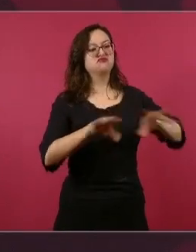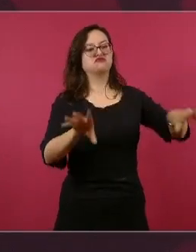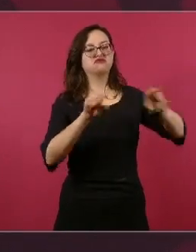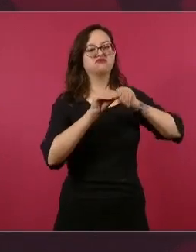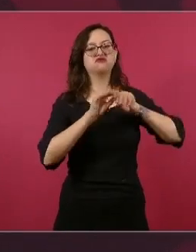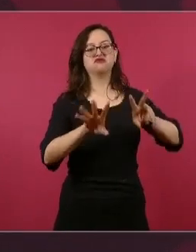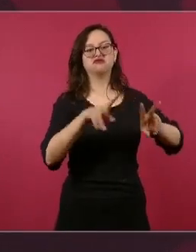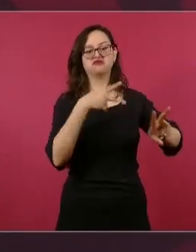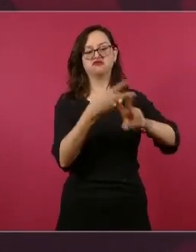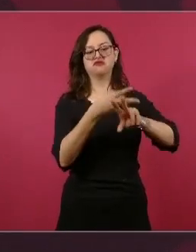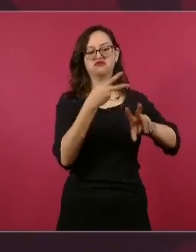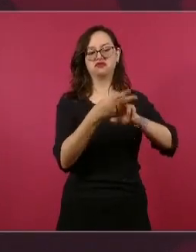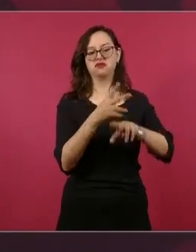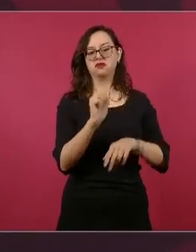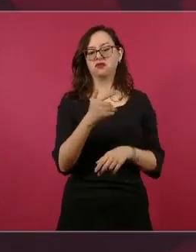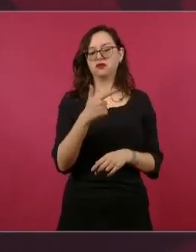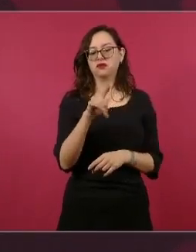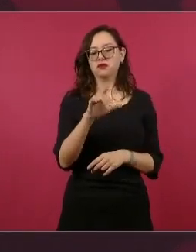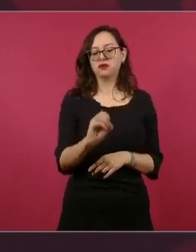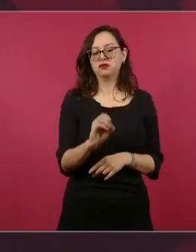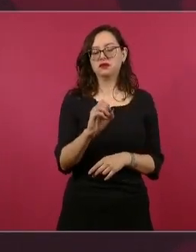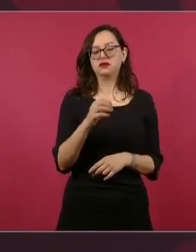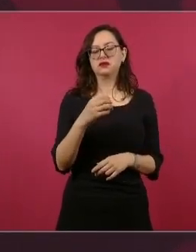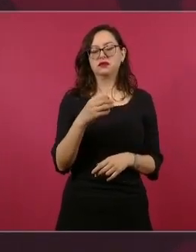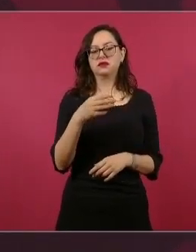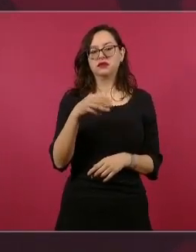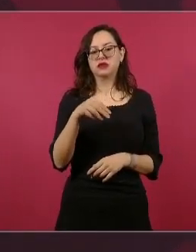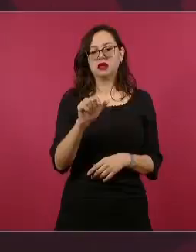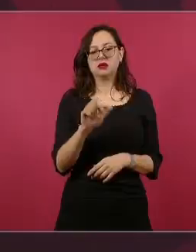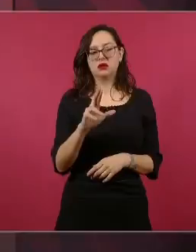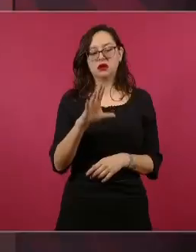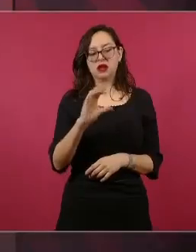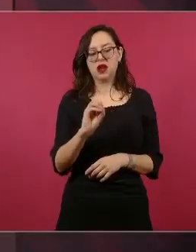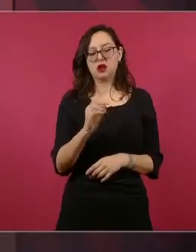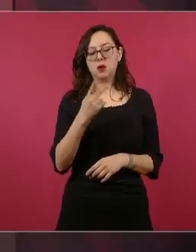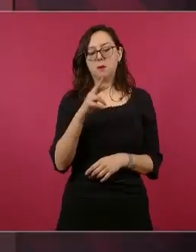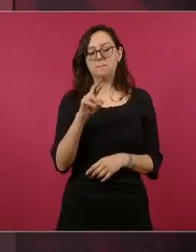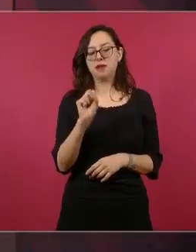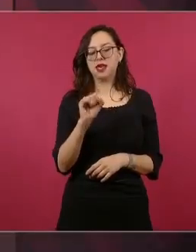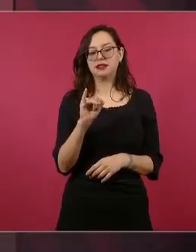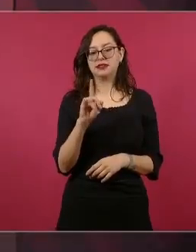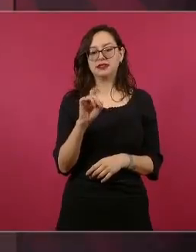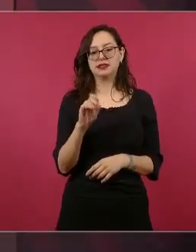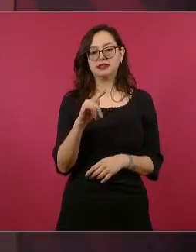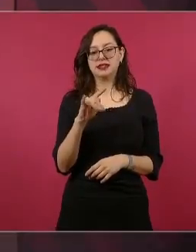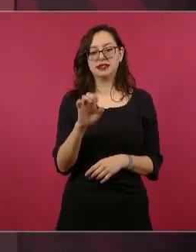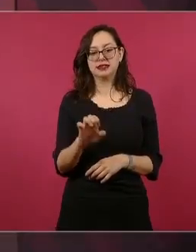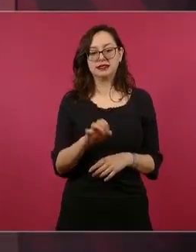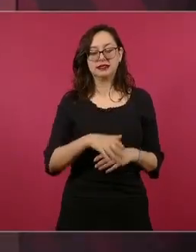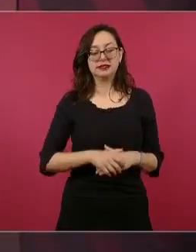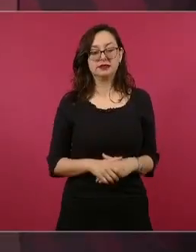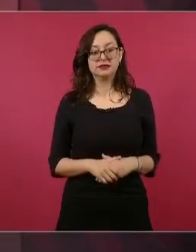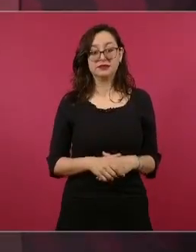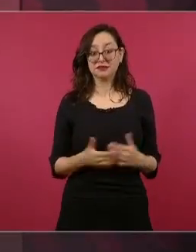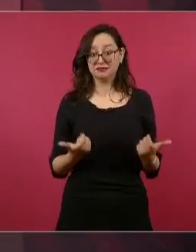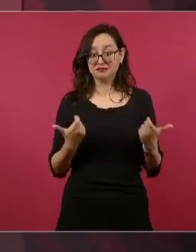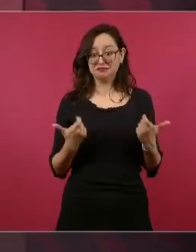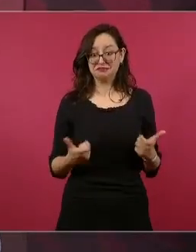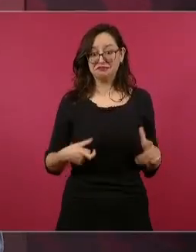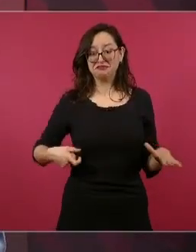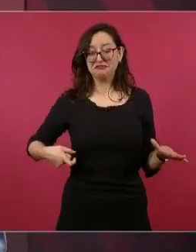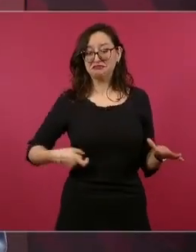mención AMLO narcopresidente la campaña en redes sociales